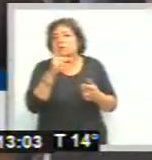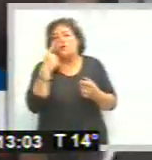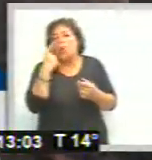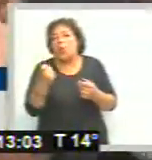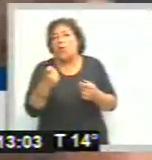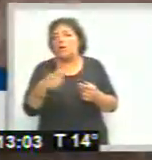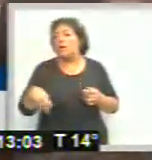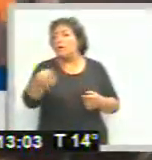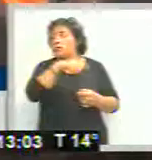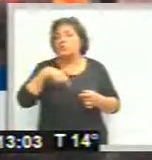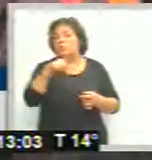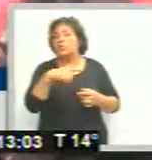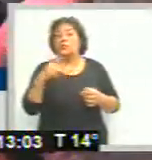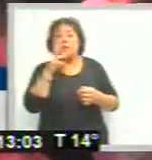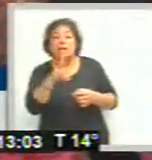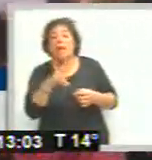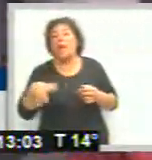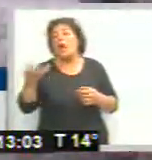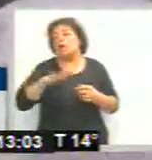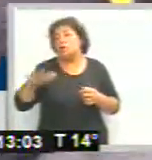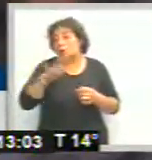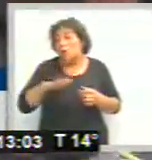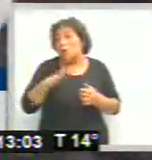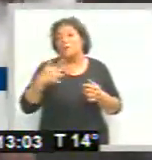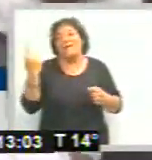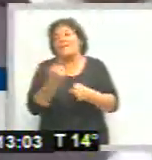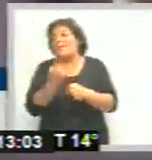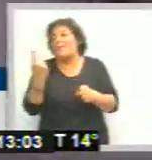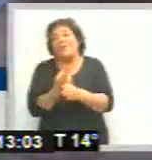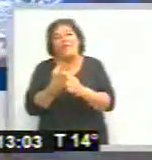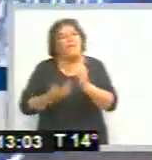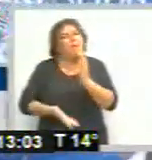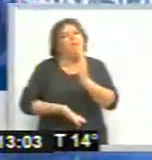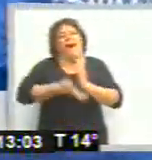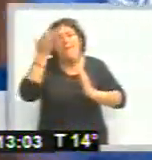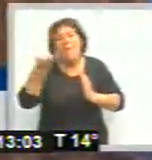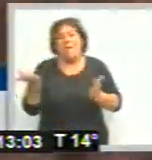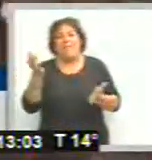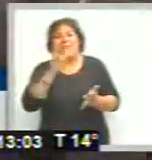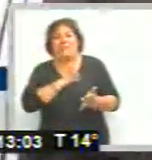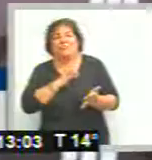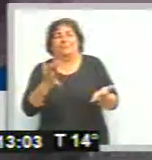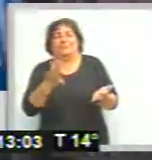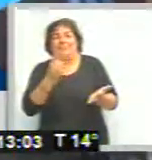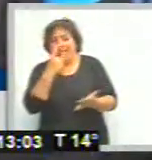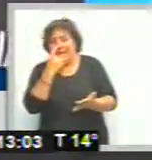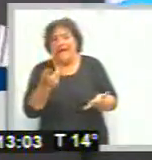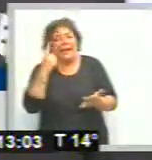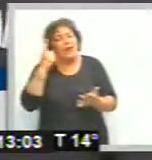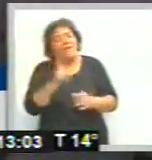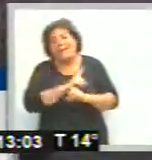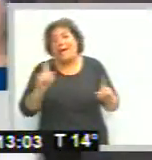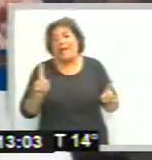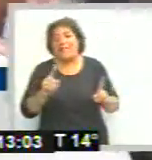nosotros, viendo en la zona que estamos, no podemos tener un alto precio del gas, y creo que nadie, ¿sí? Fue